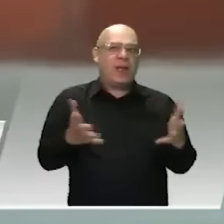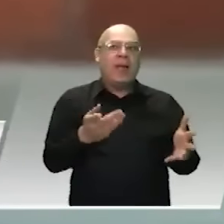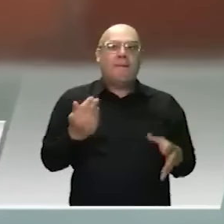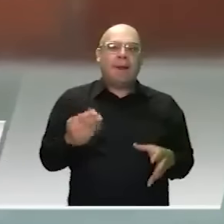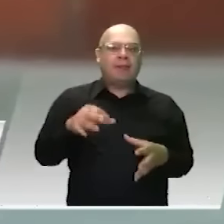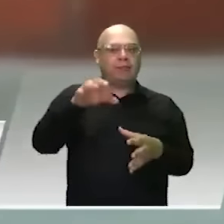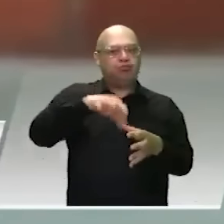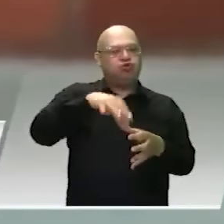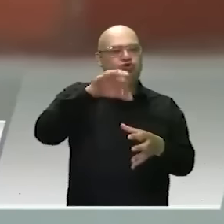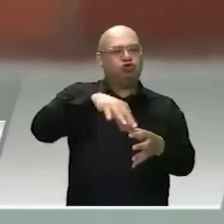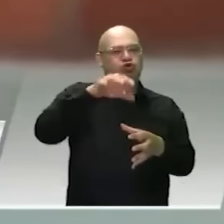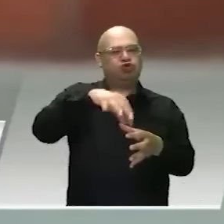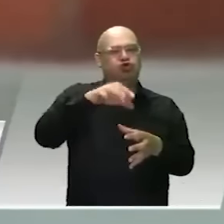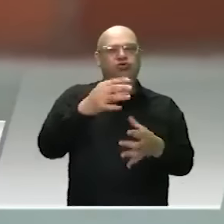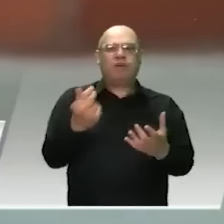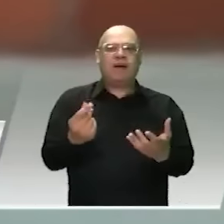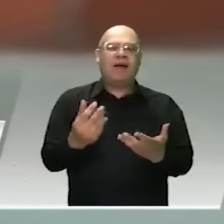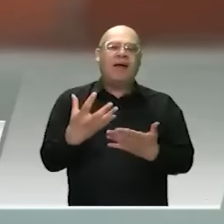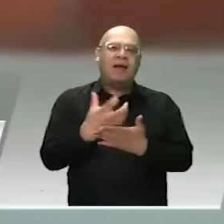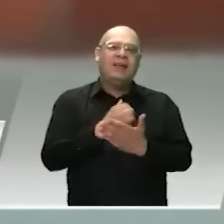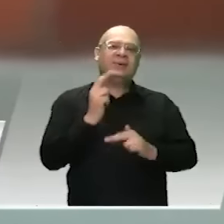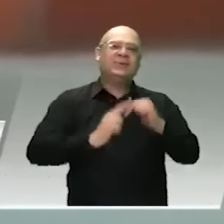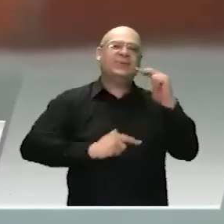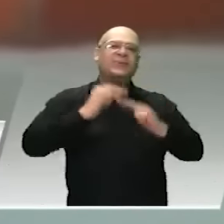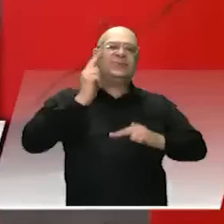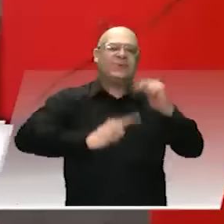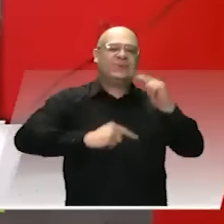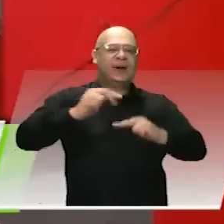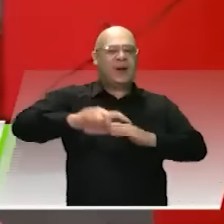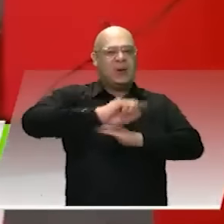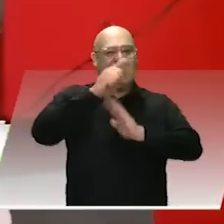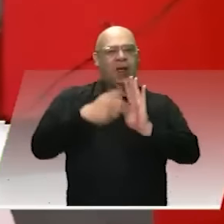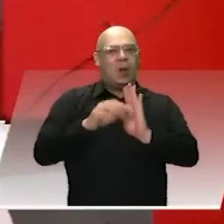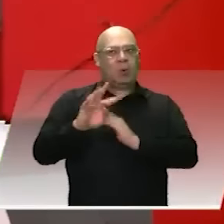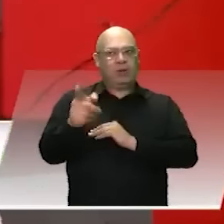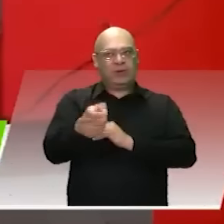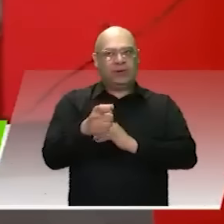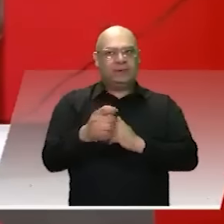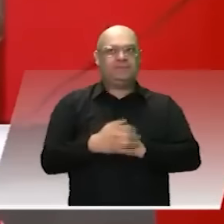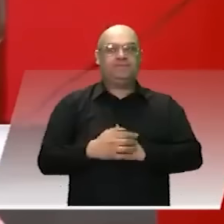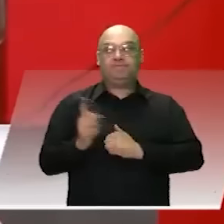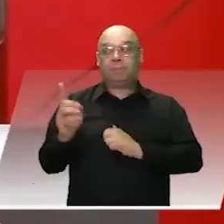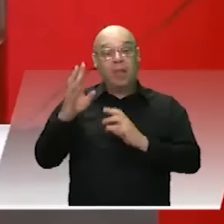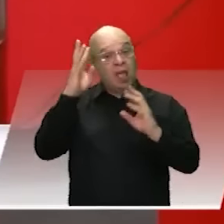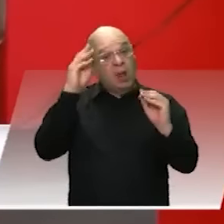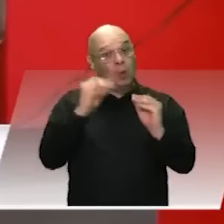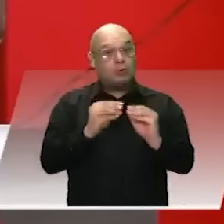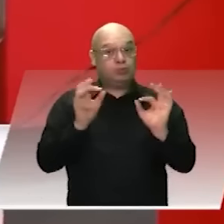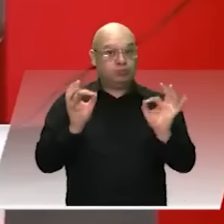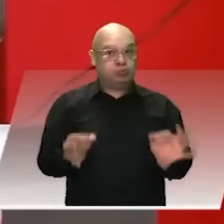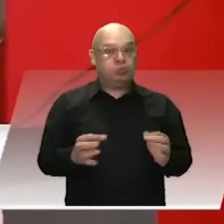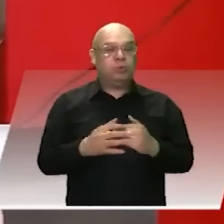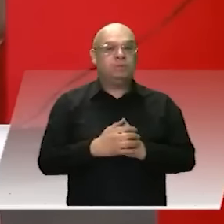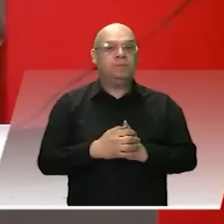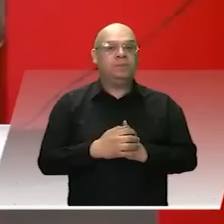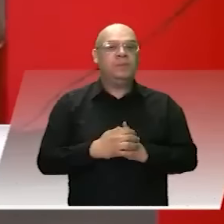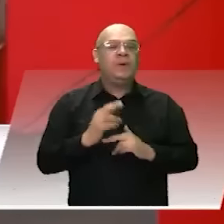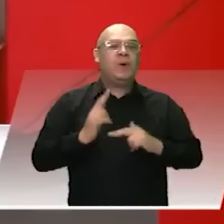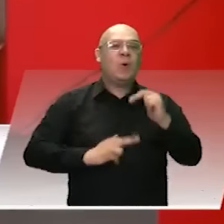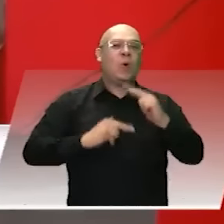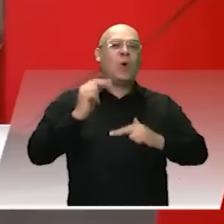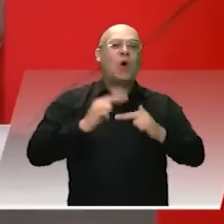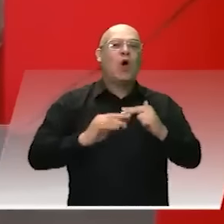ayude a finalizar las obras de las vías 4G. Por eso estoy de acuerdo que se termine el proyecto del túnel del